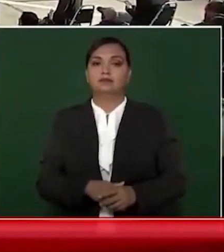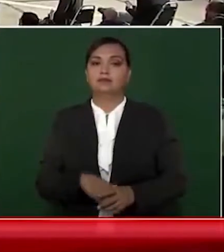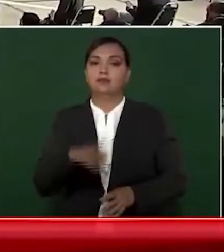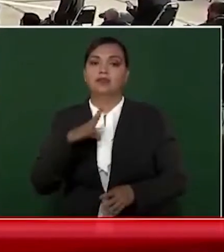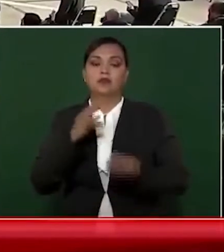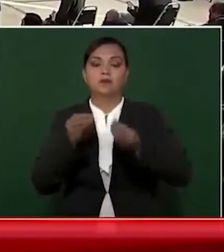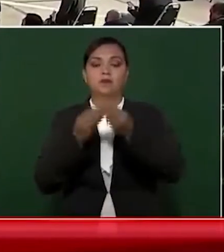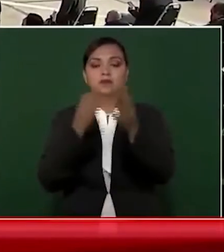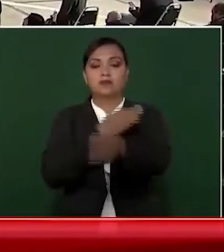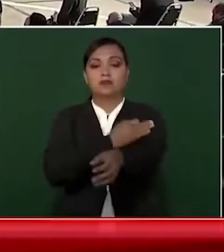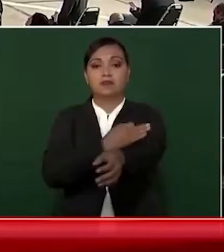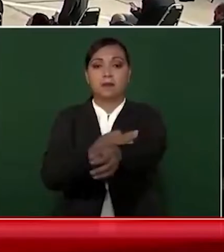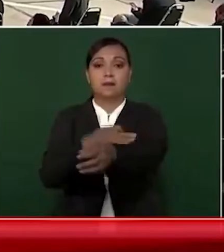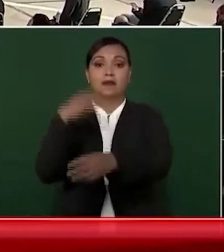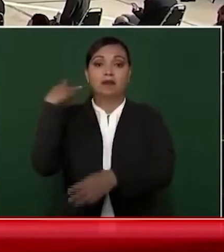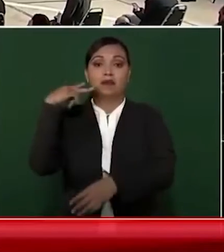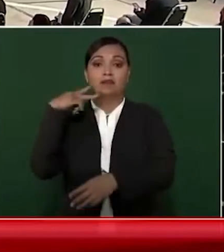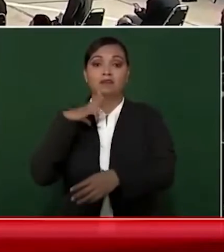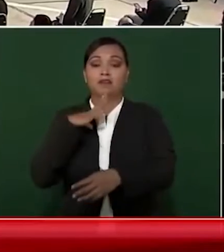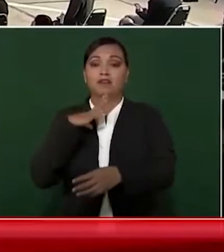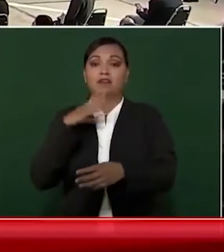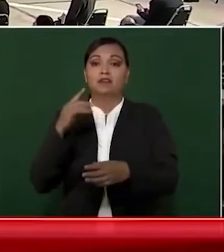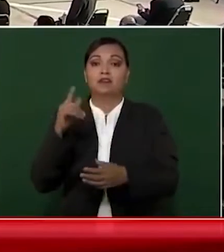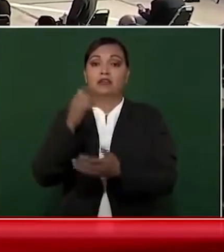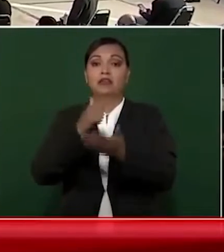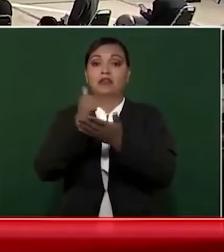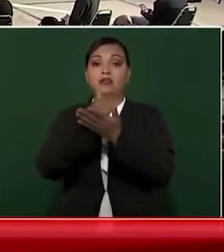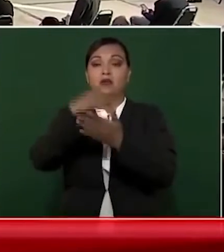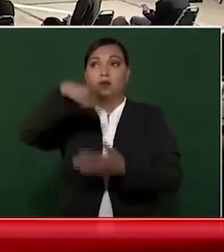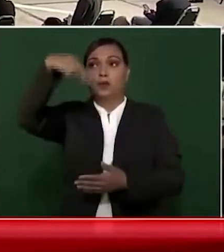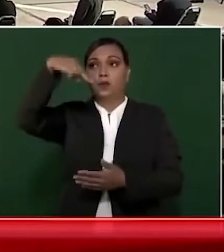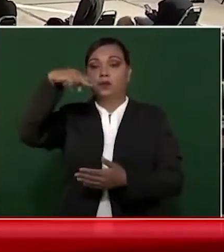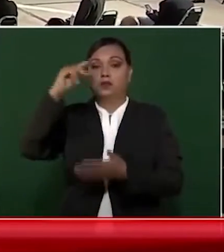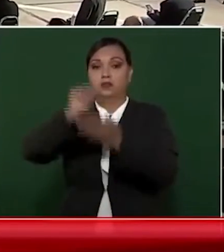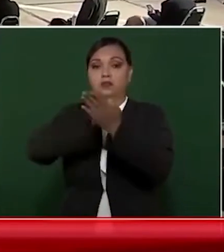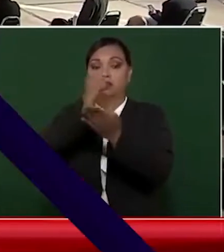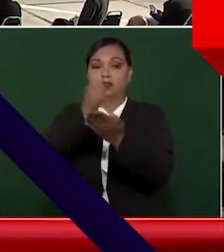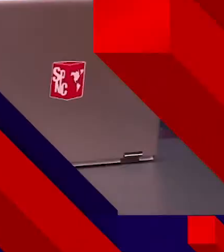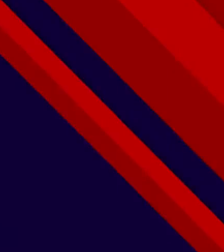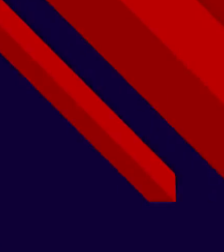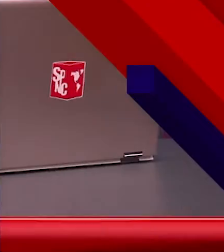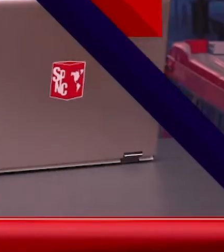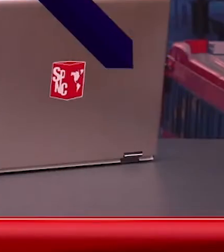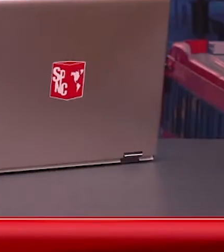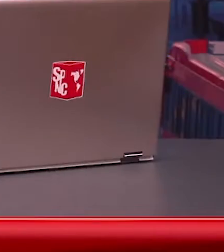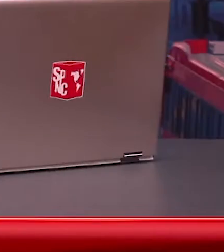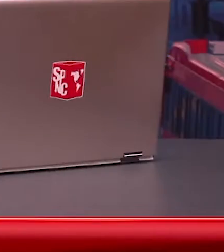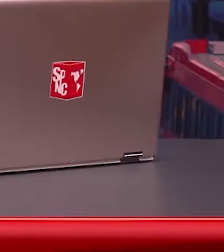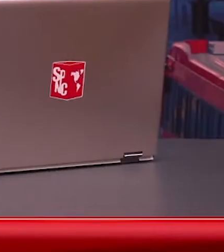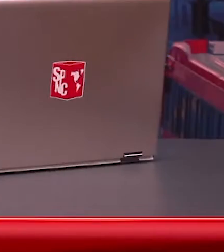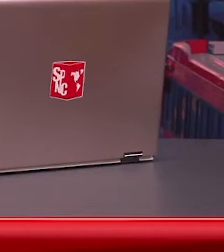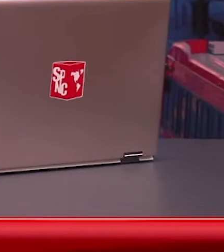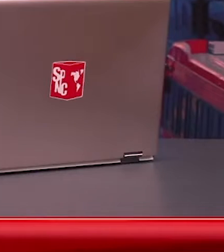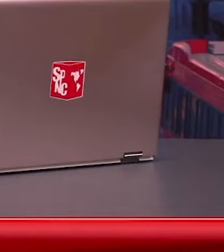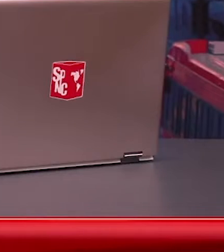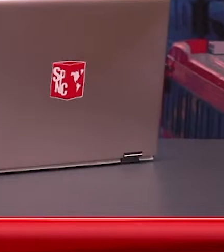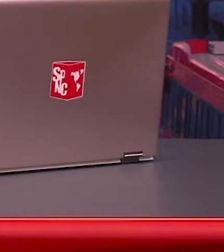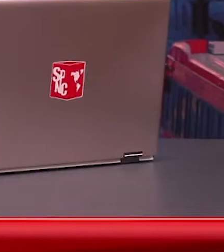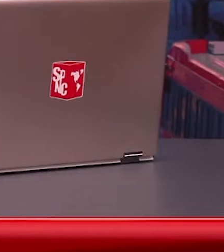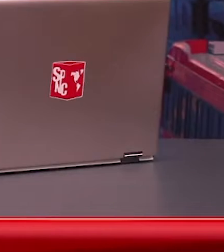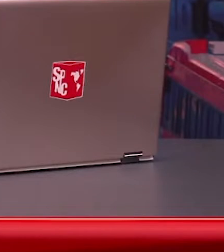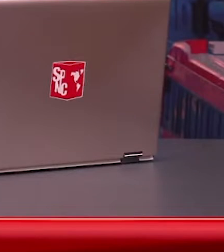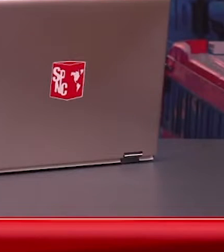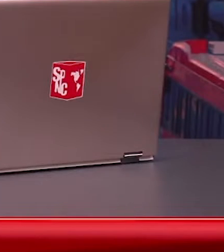muchísimas familias veracruzanas en las ciudades fronterizas de Tamaulipas. Como dijo el presidente, no fue en